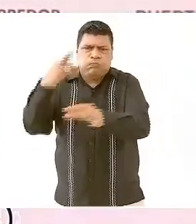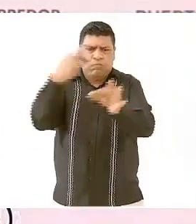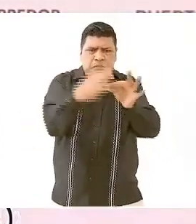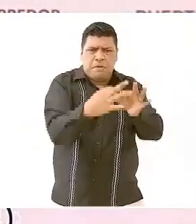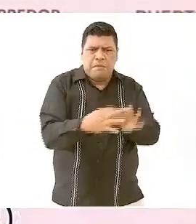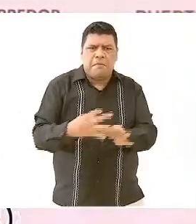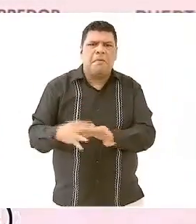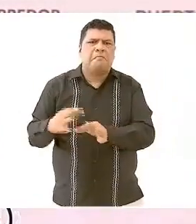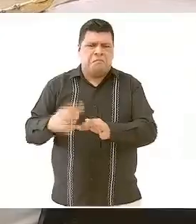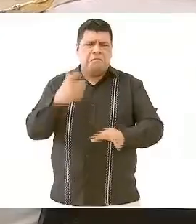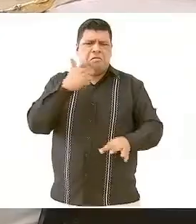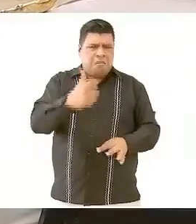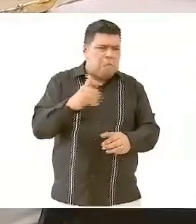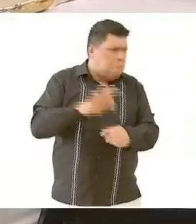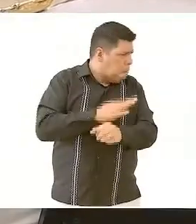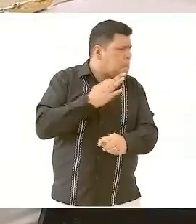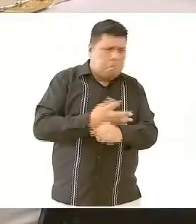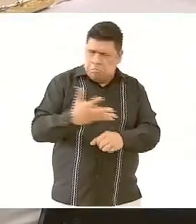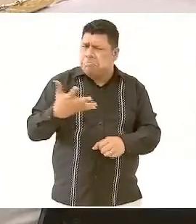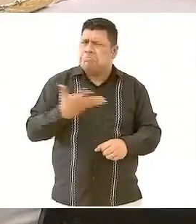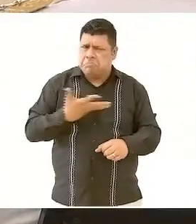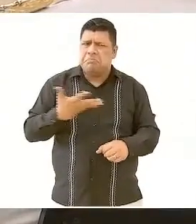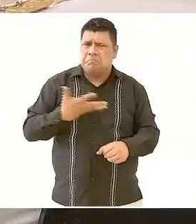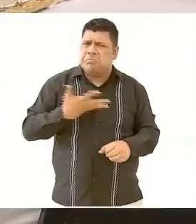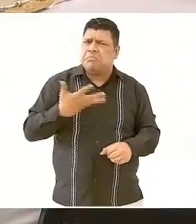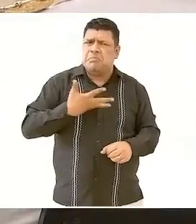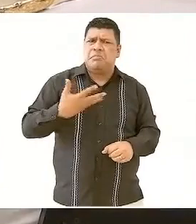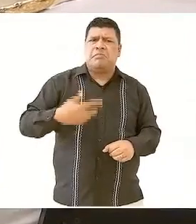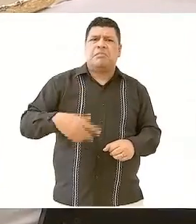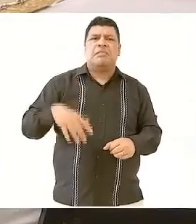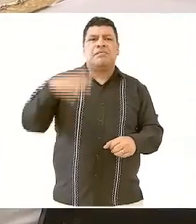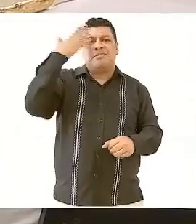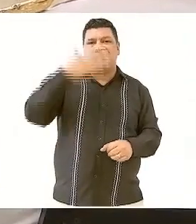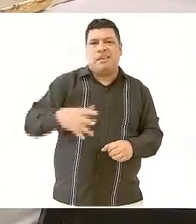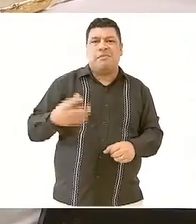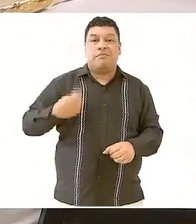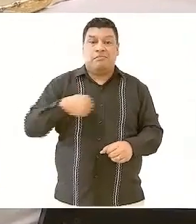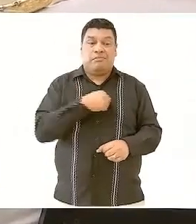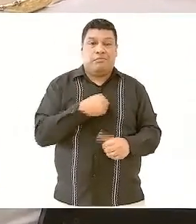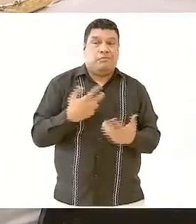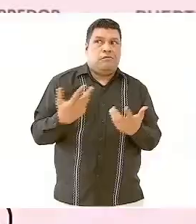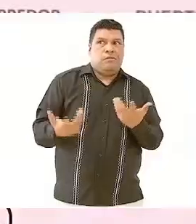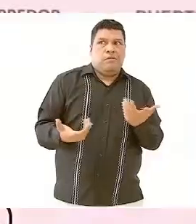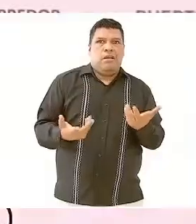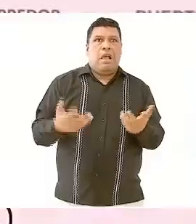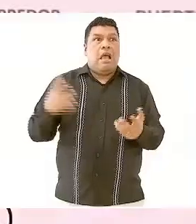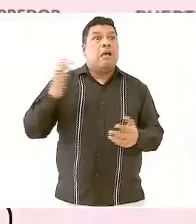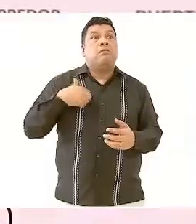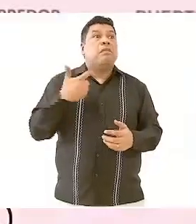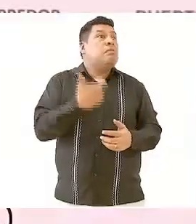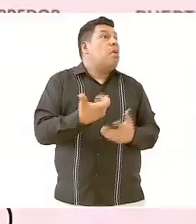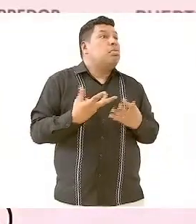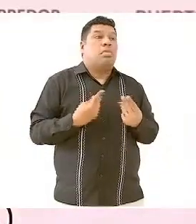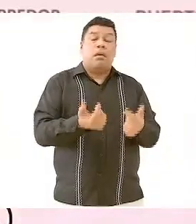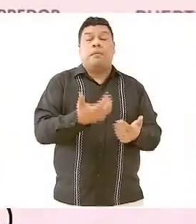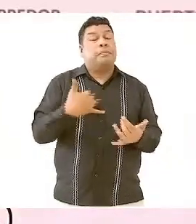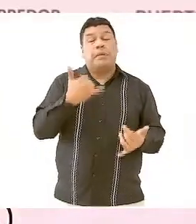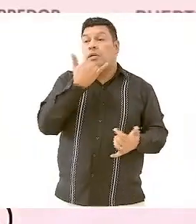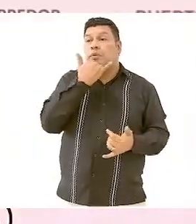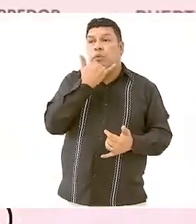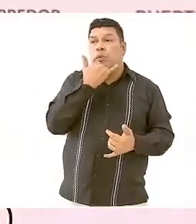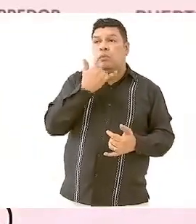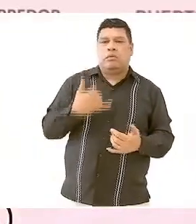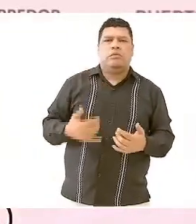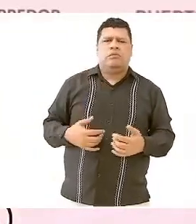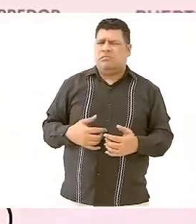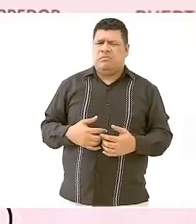va a alcanzar el presupuesto, porque se esgrime de que no hay presupuesto suficiente y que